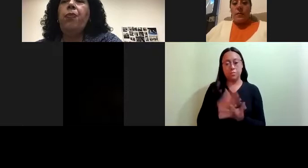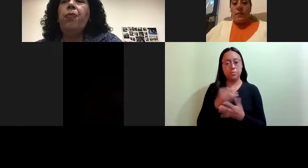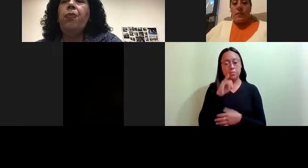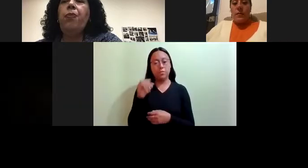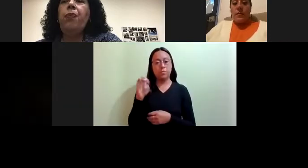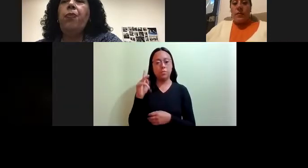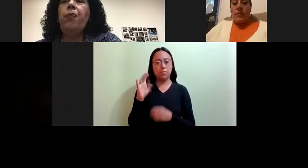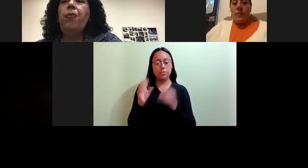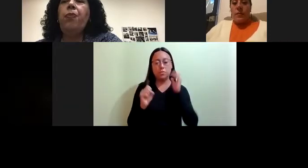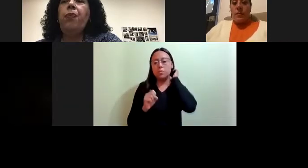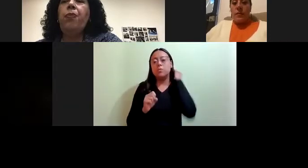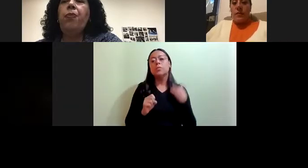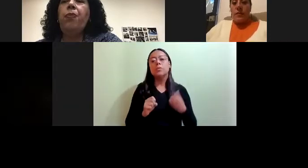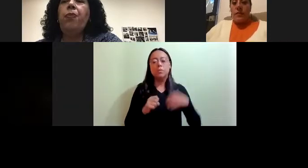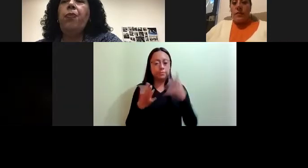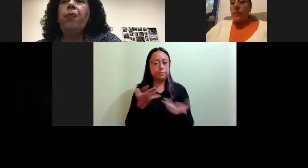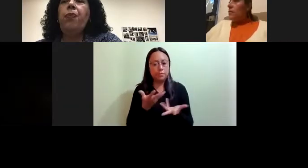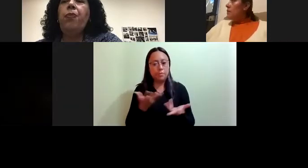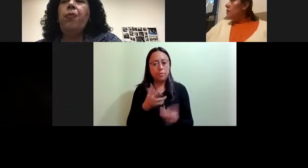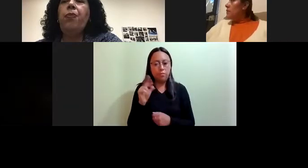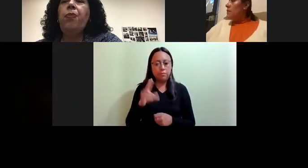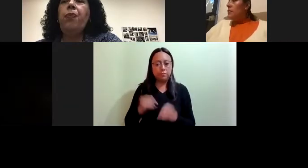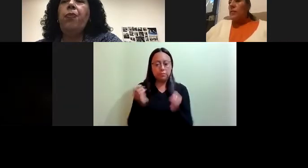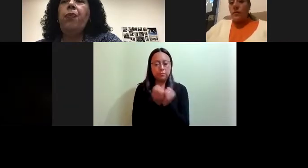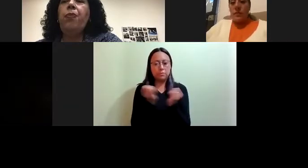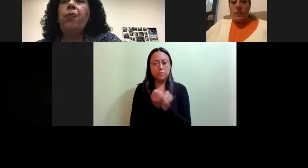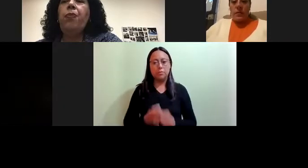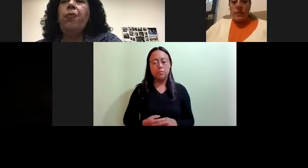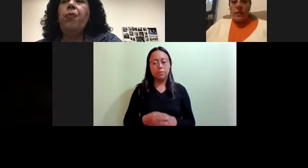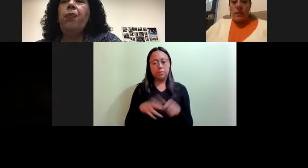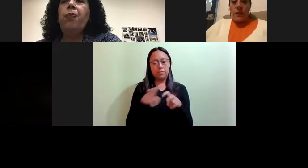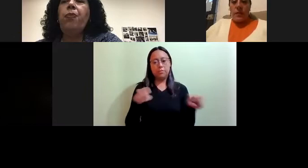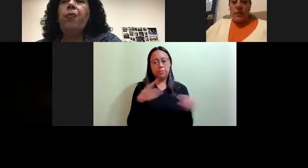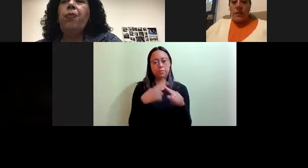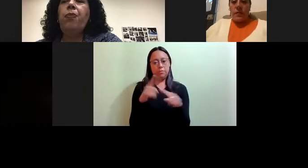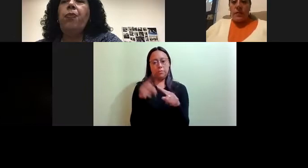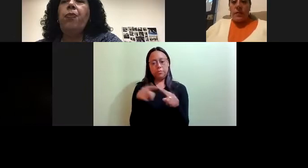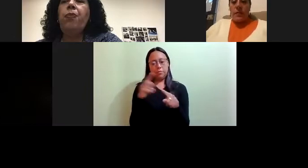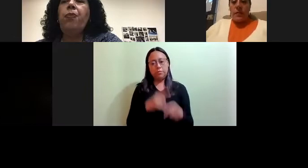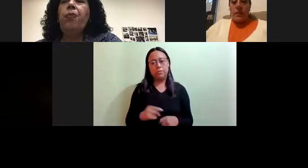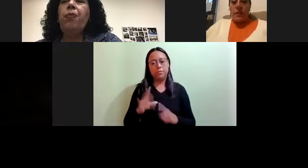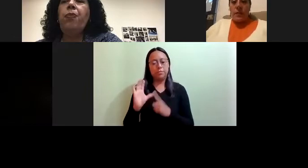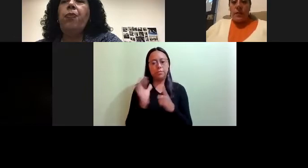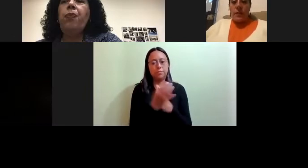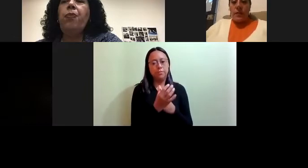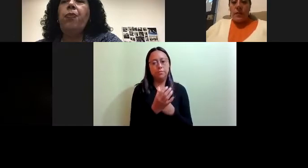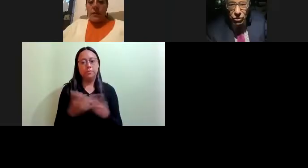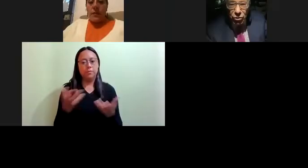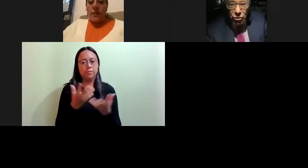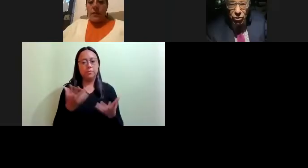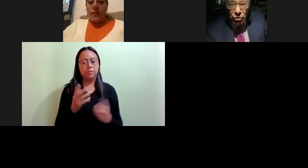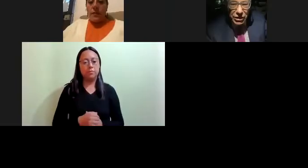el Pleno. Se dio parte al Pleno de las comisiones que estaban creando y el propio